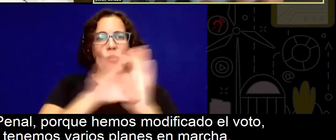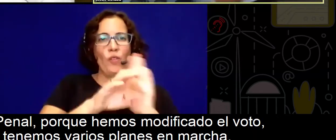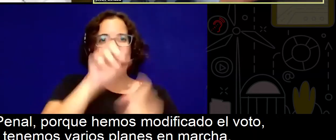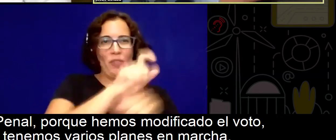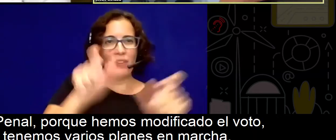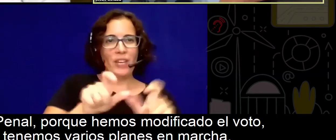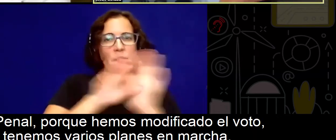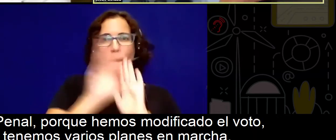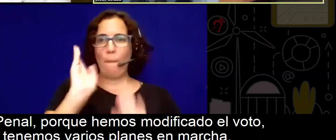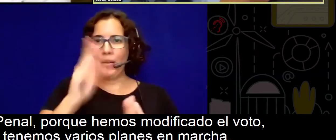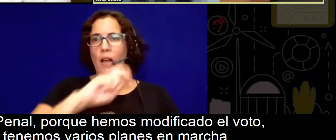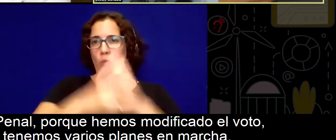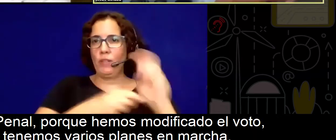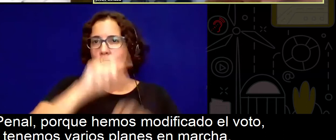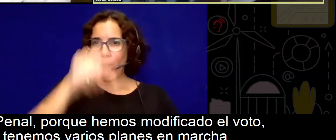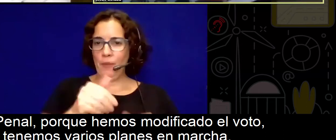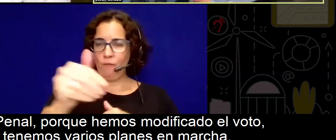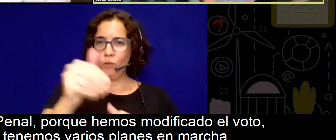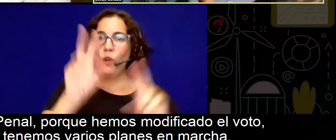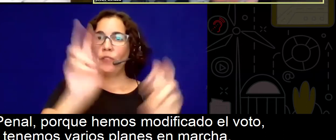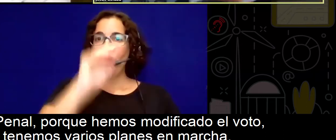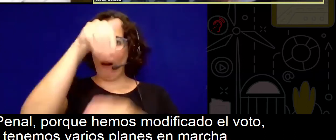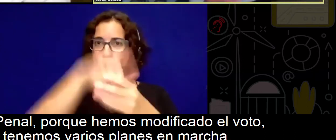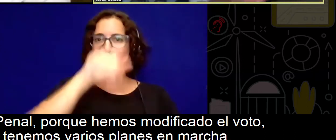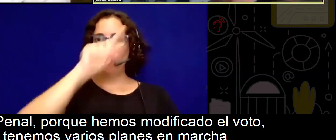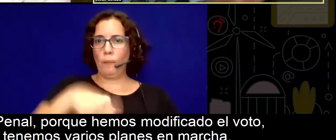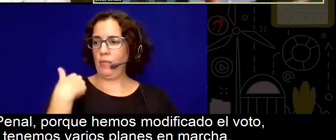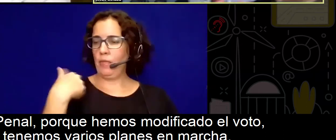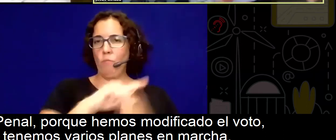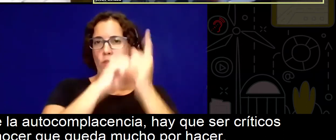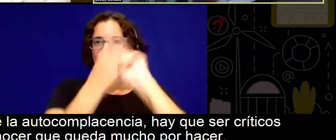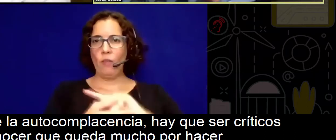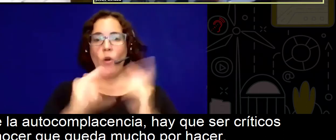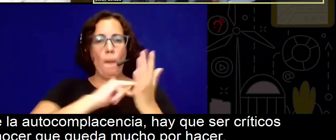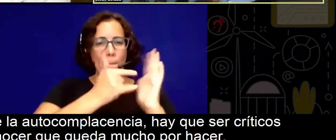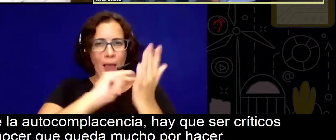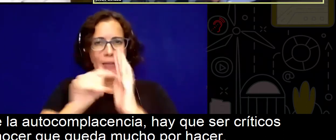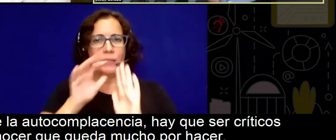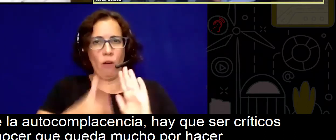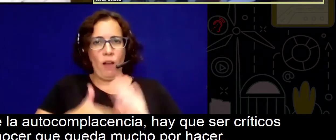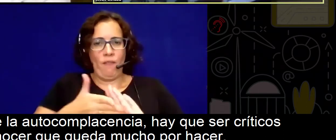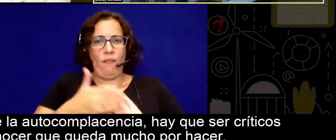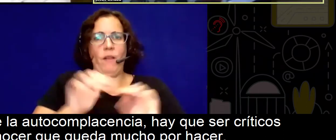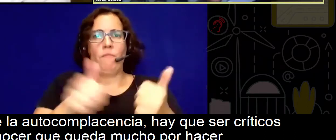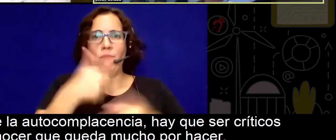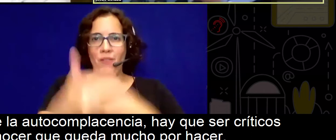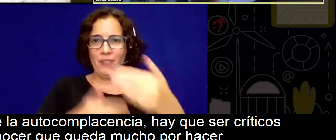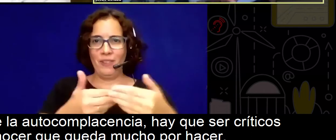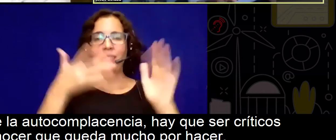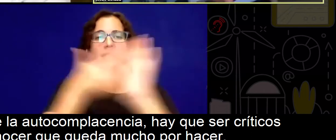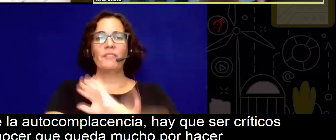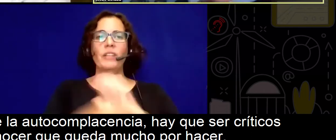porque hemos modificado hace poco el tema del voto, porque tenemos varios planes que están en marcha. Insisto, no vale para nada